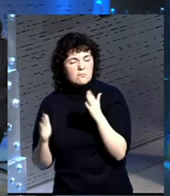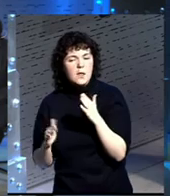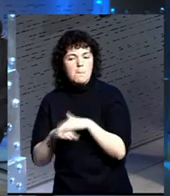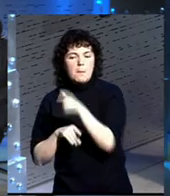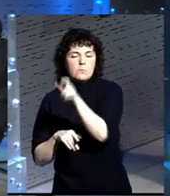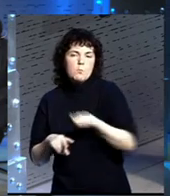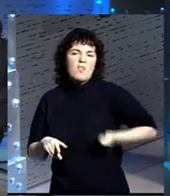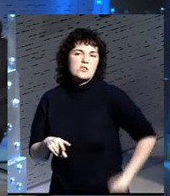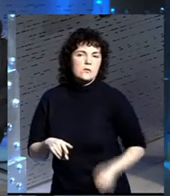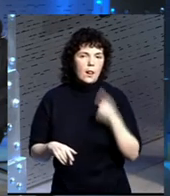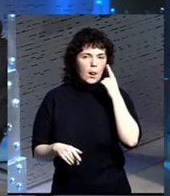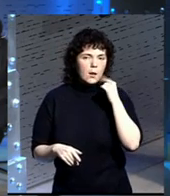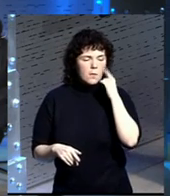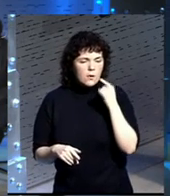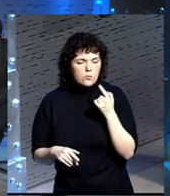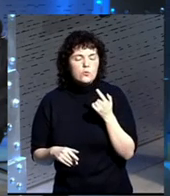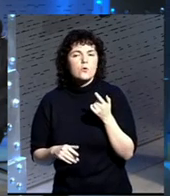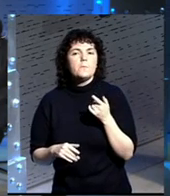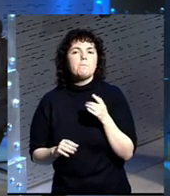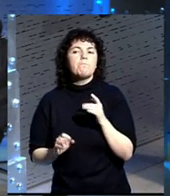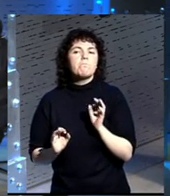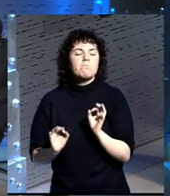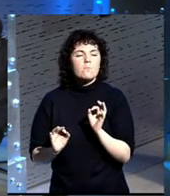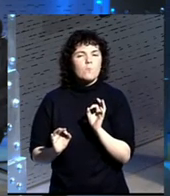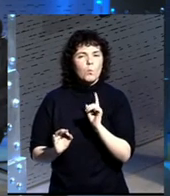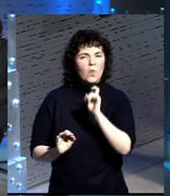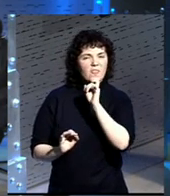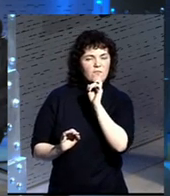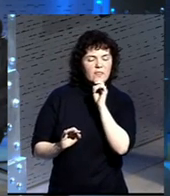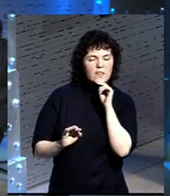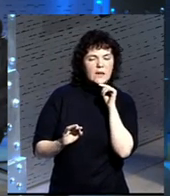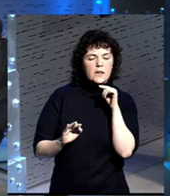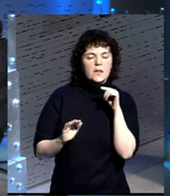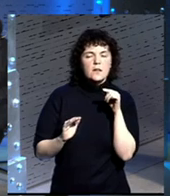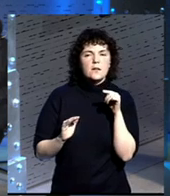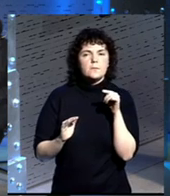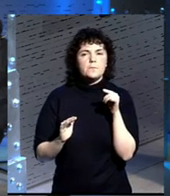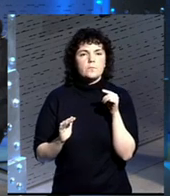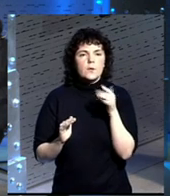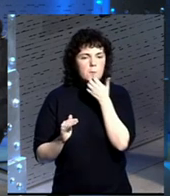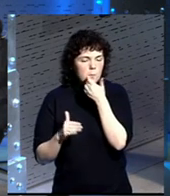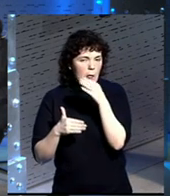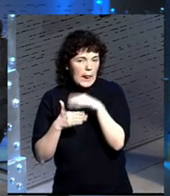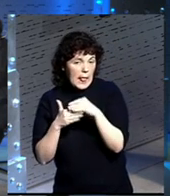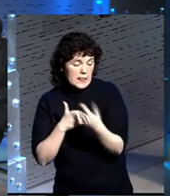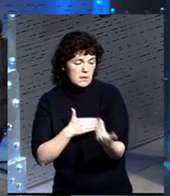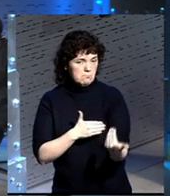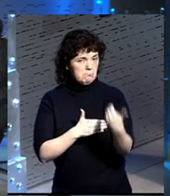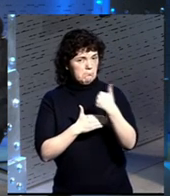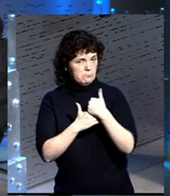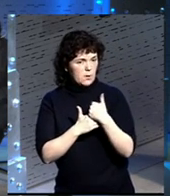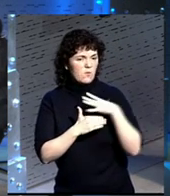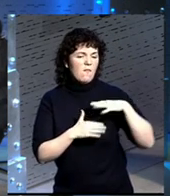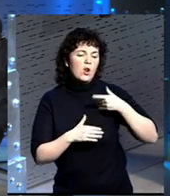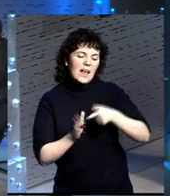un profesional de la banca, ¿resulta más difícil de gestionar cuando un cliente llega y dice, arrégleme